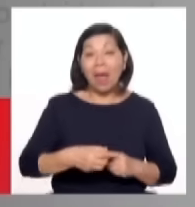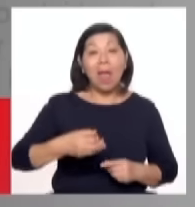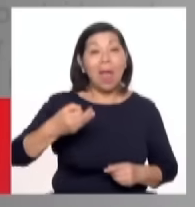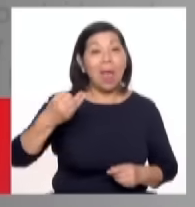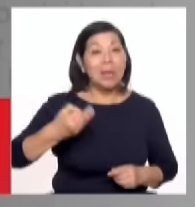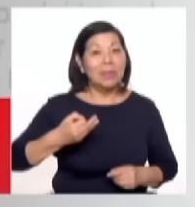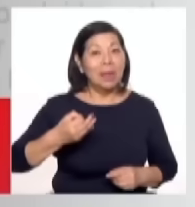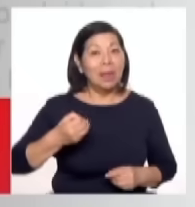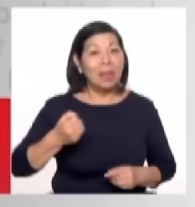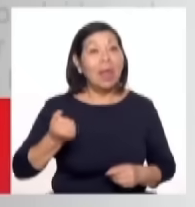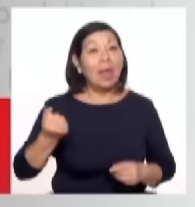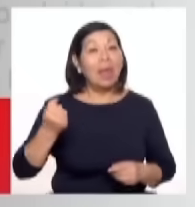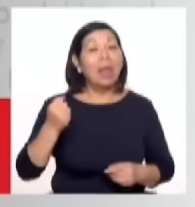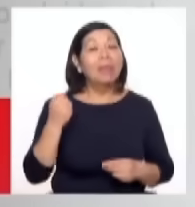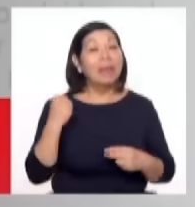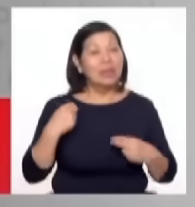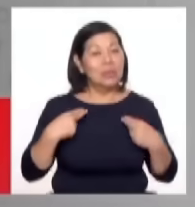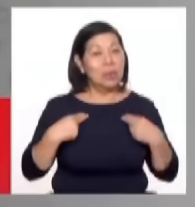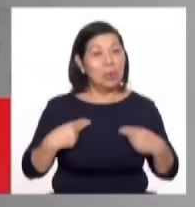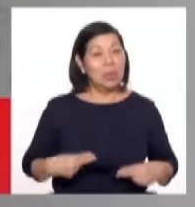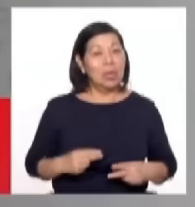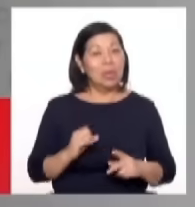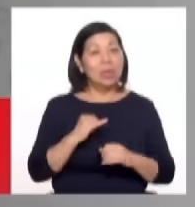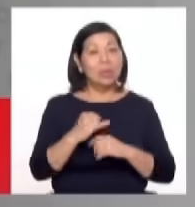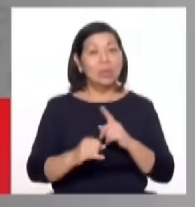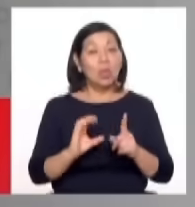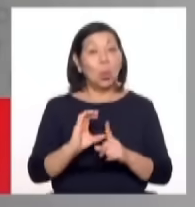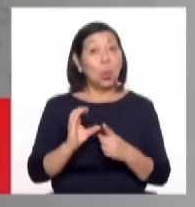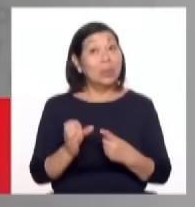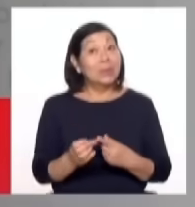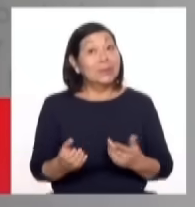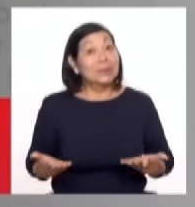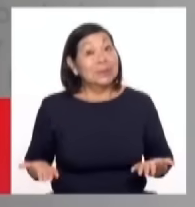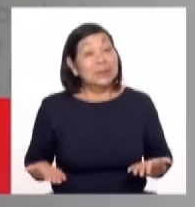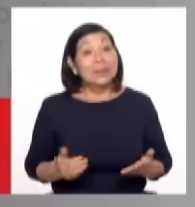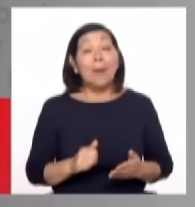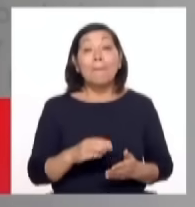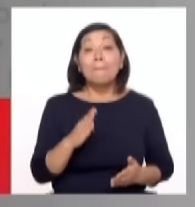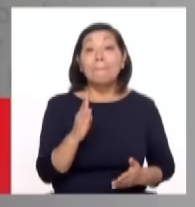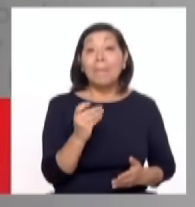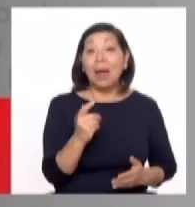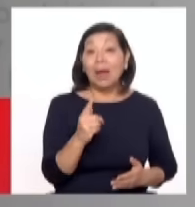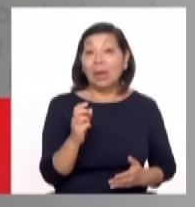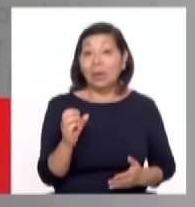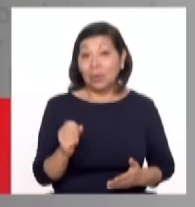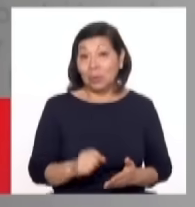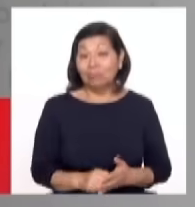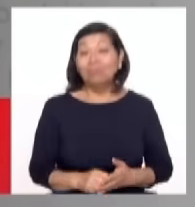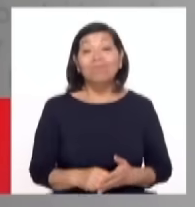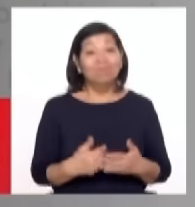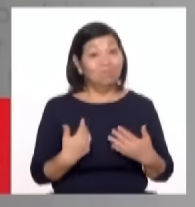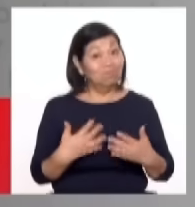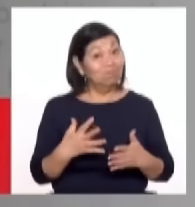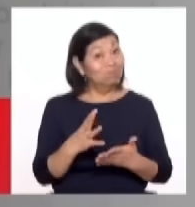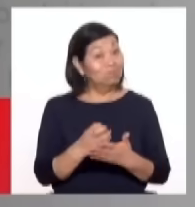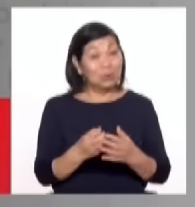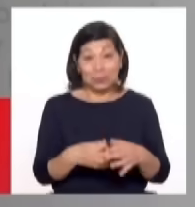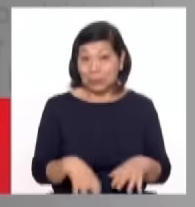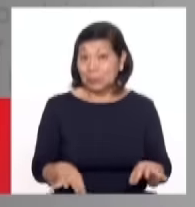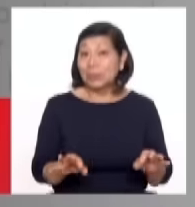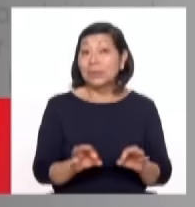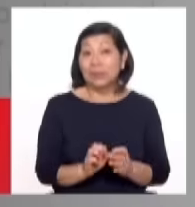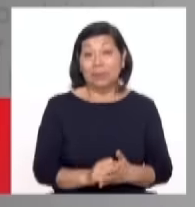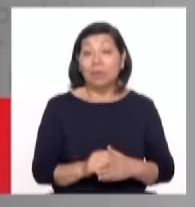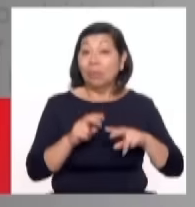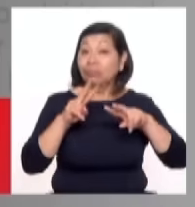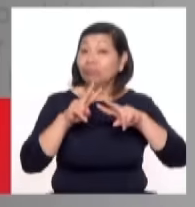especializada en derechos humanos e interculturalidad. Bueno, ¿qué tenía a su cargo Marita Barreto? Un caso no menos importante,